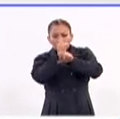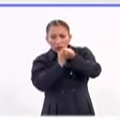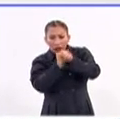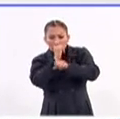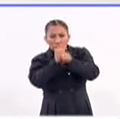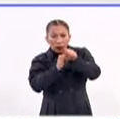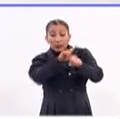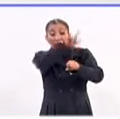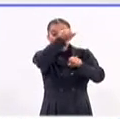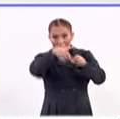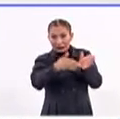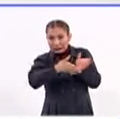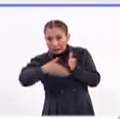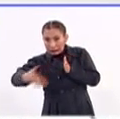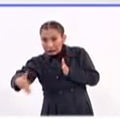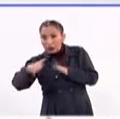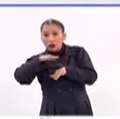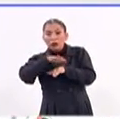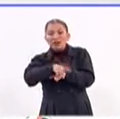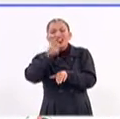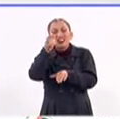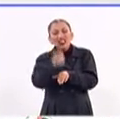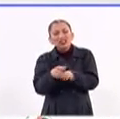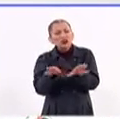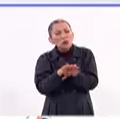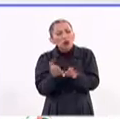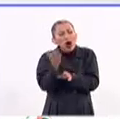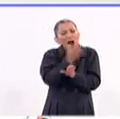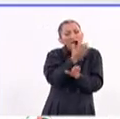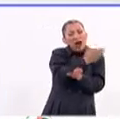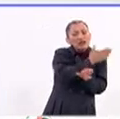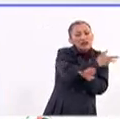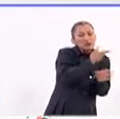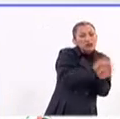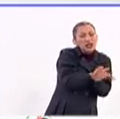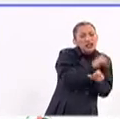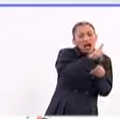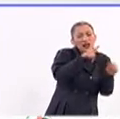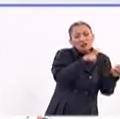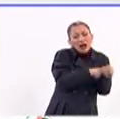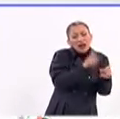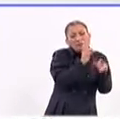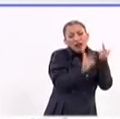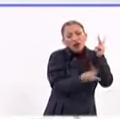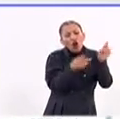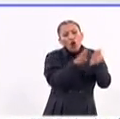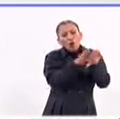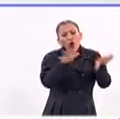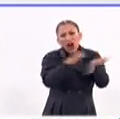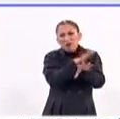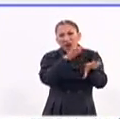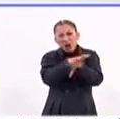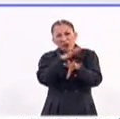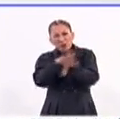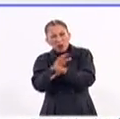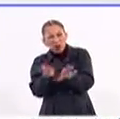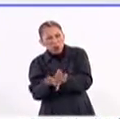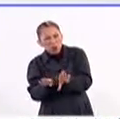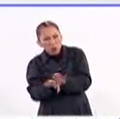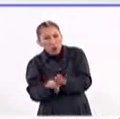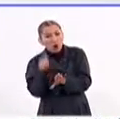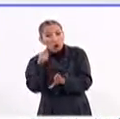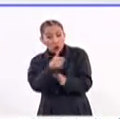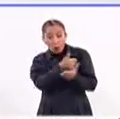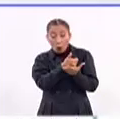estudios posteriores en términos de qué es lo que ha venido sucediendo con las especies animales. Entonces, su aportación